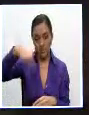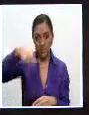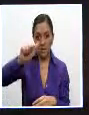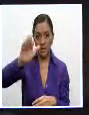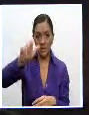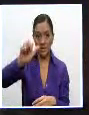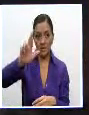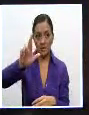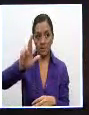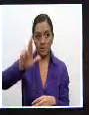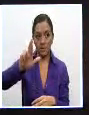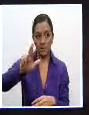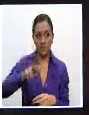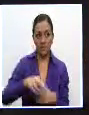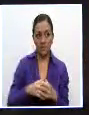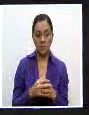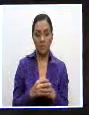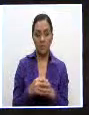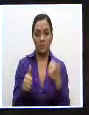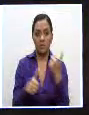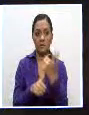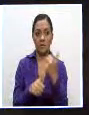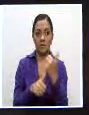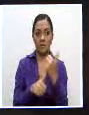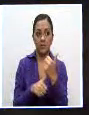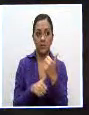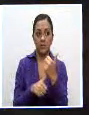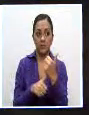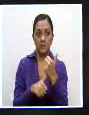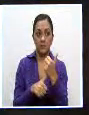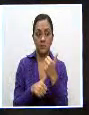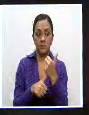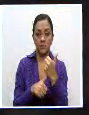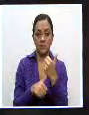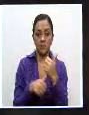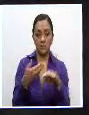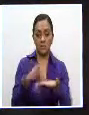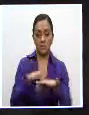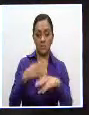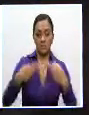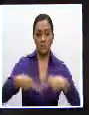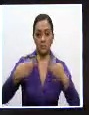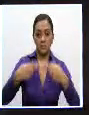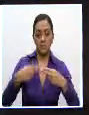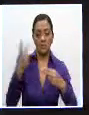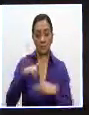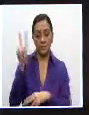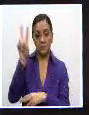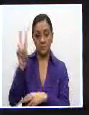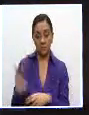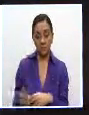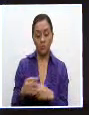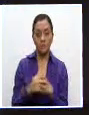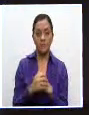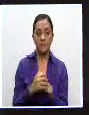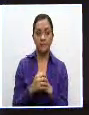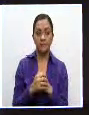un acuerdo de de asistencia en materia de aduanera con la República bolivariana de Venezuela